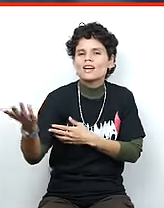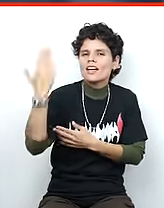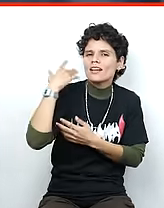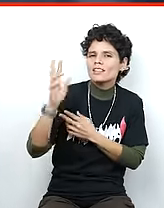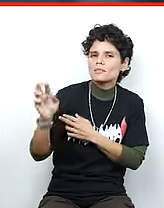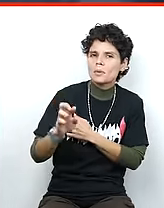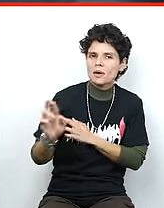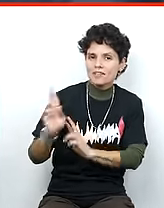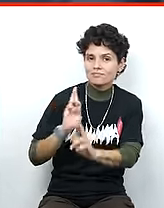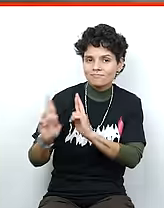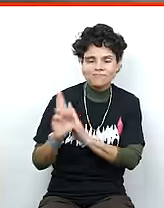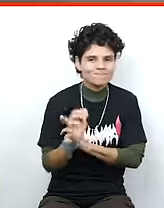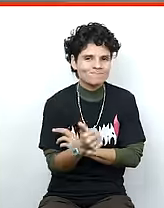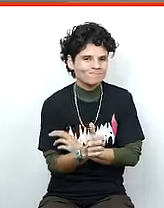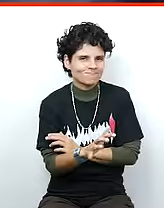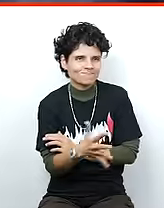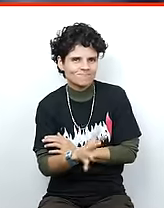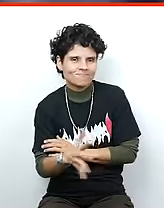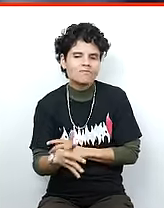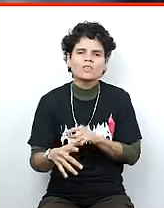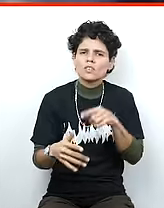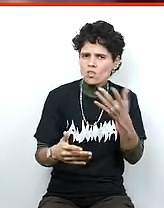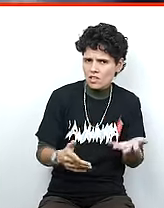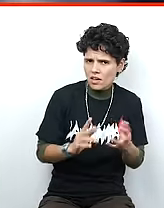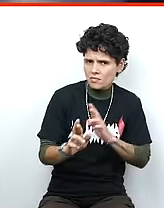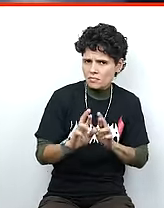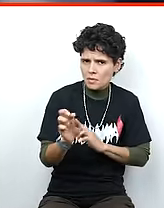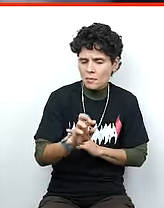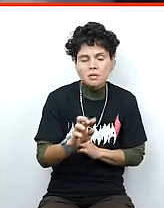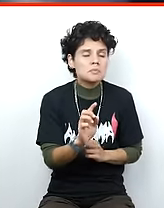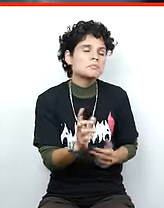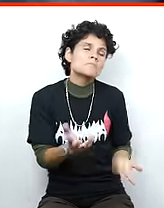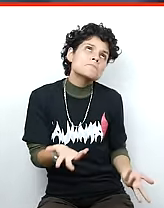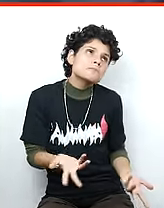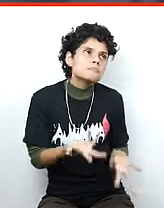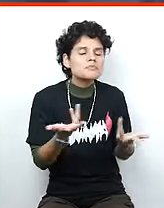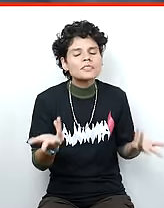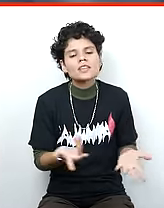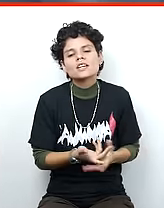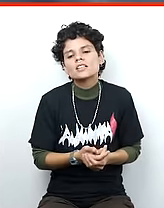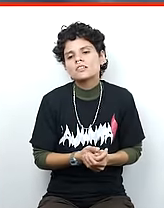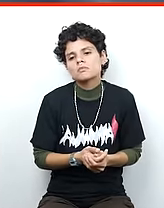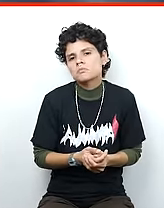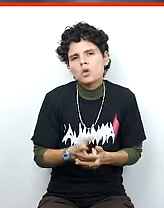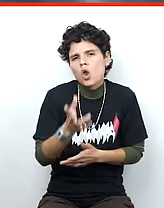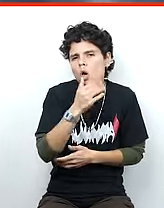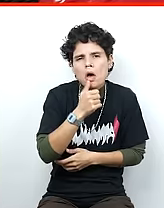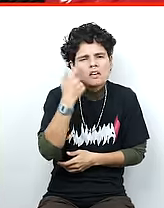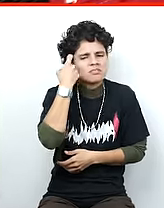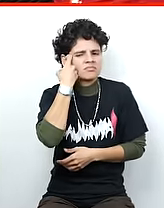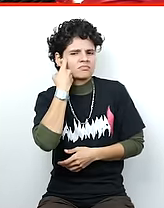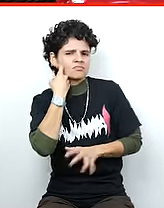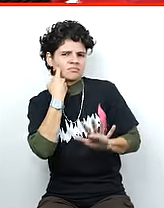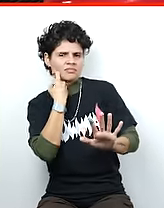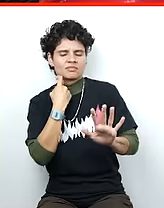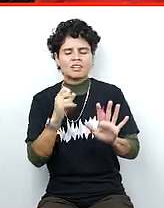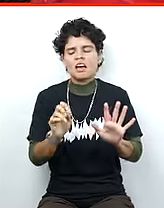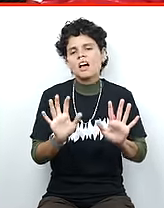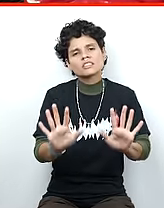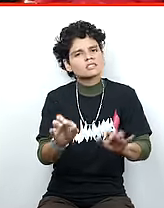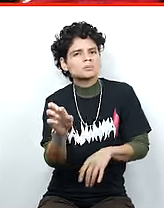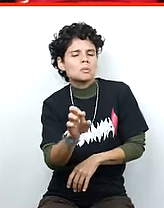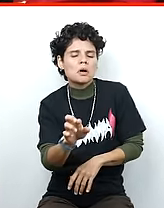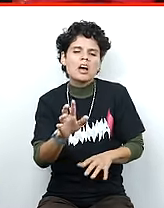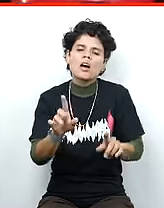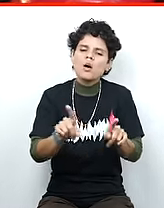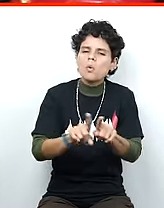tan buena relación, entonces... ¿Hoy día tení? Sí, o sea, no es la mejor relación, pero no le tengo rencor tampoco. Pues sé que él es mi papá y en